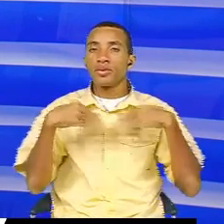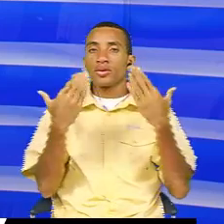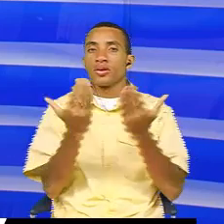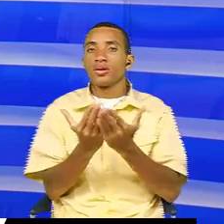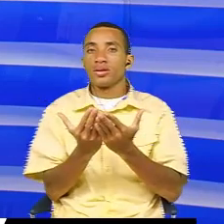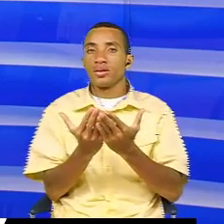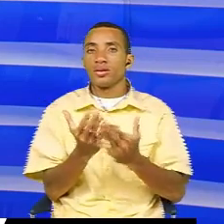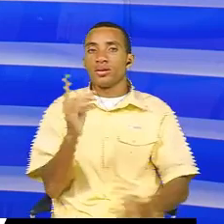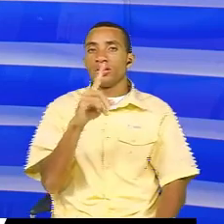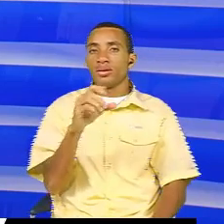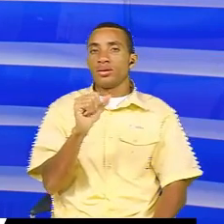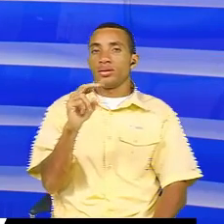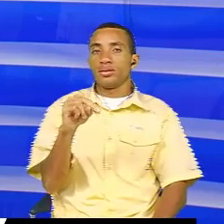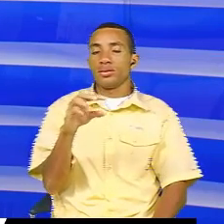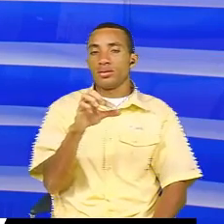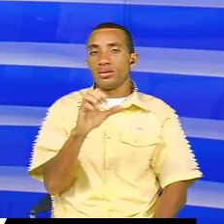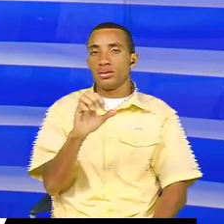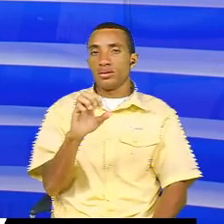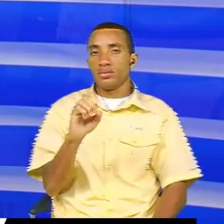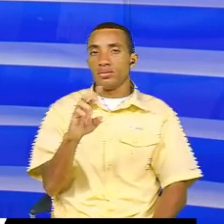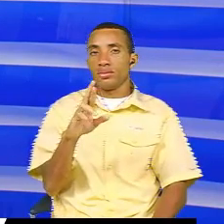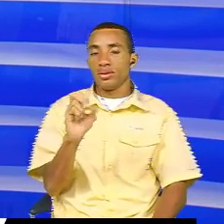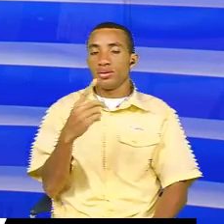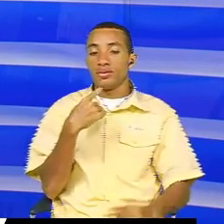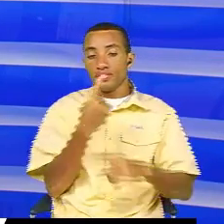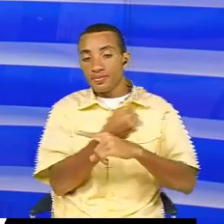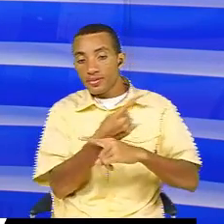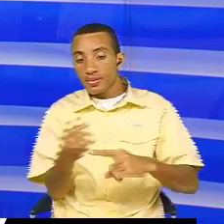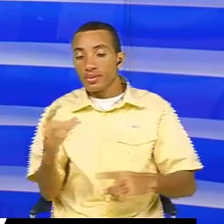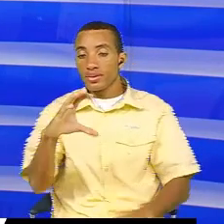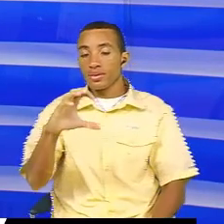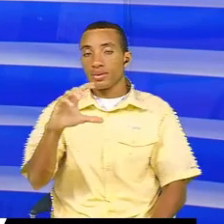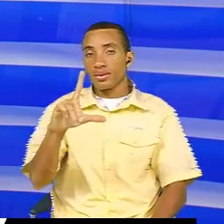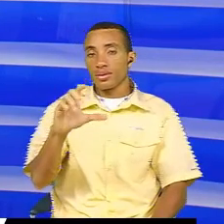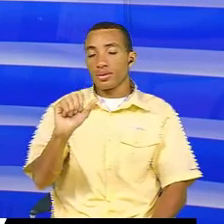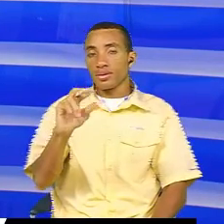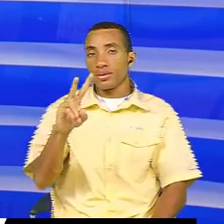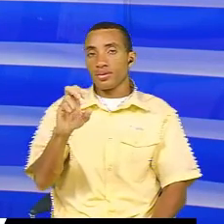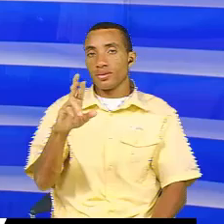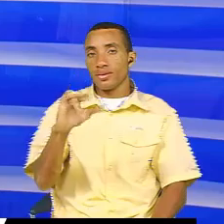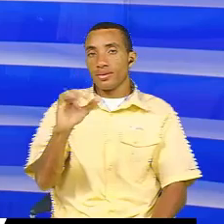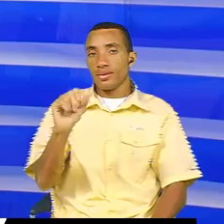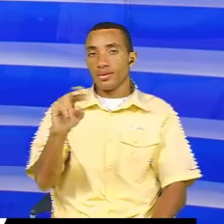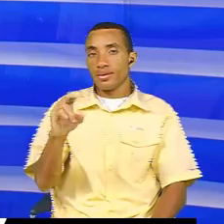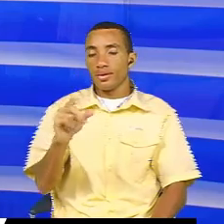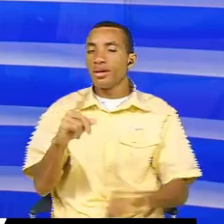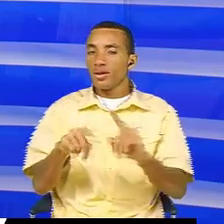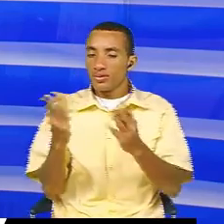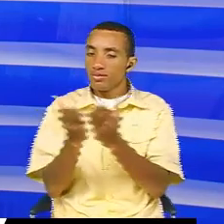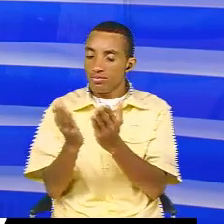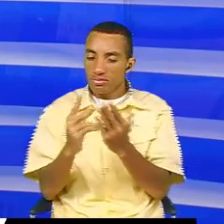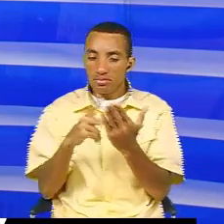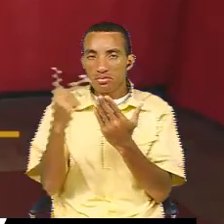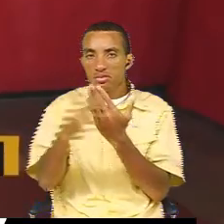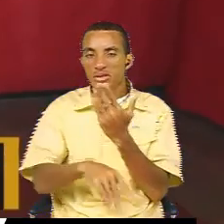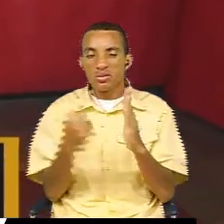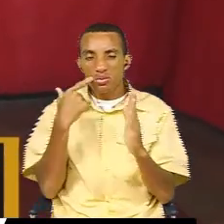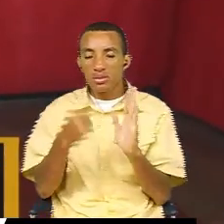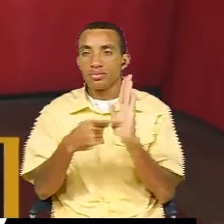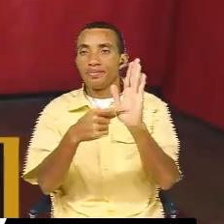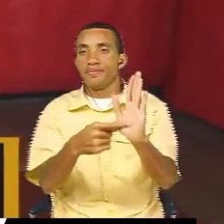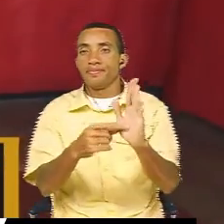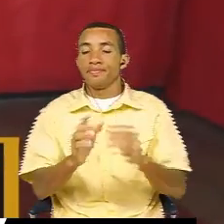Pedro Claver celebra su semana claveriana. Los estudiantes dieron a conocer algunos de sus proyectos. El compromiso